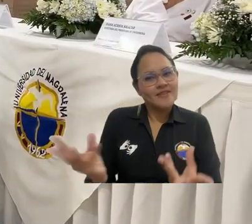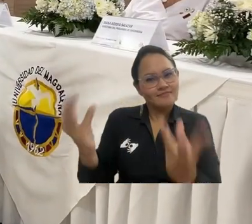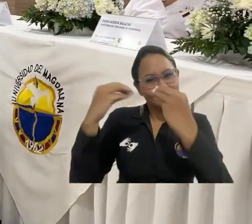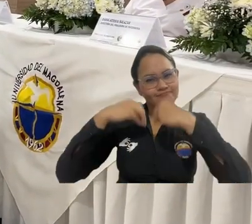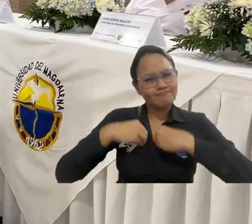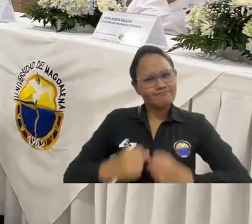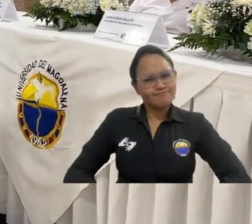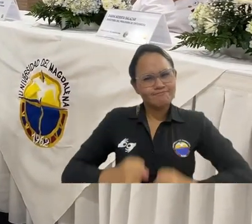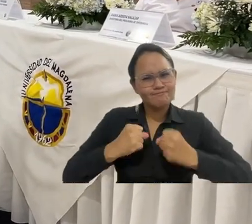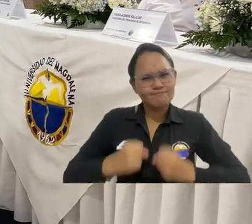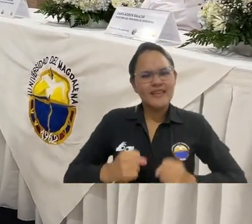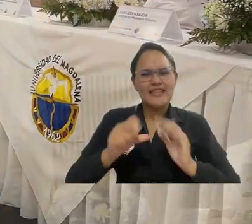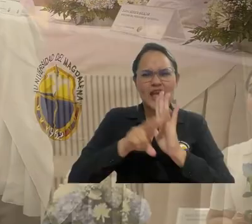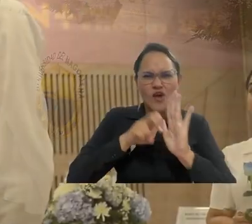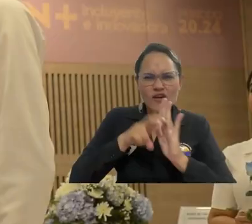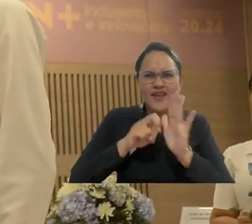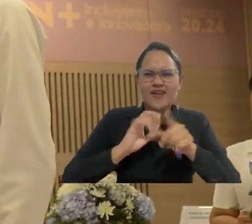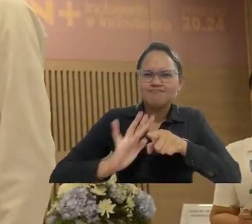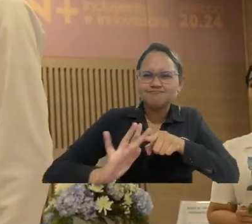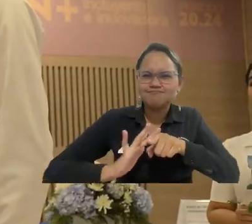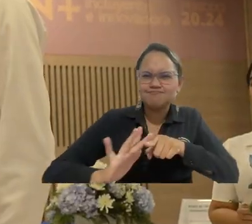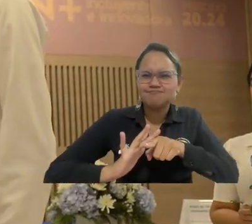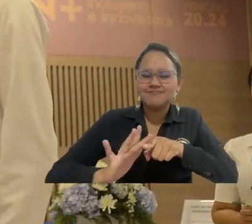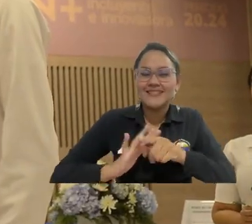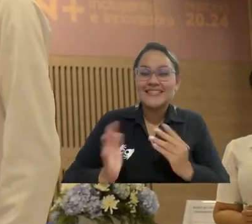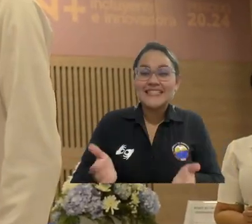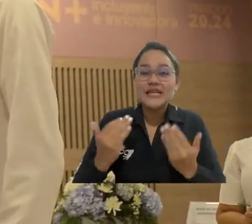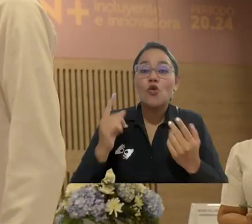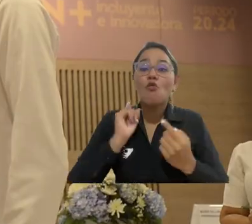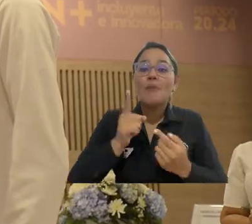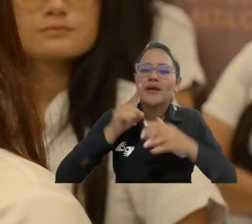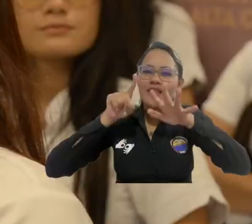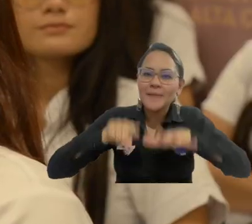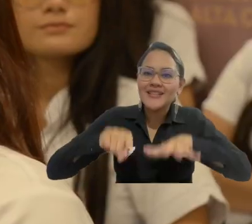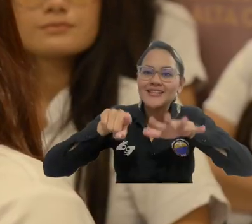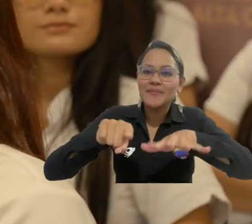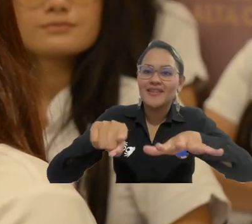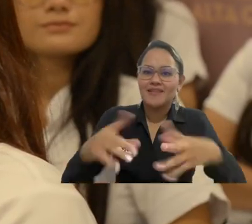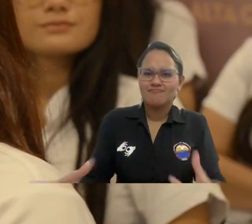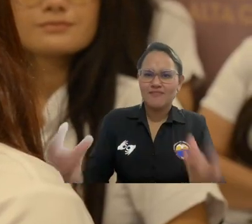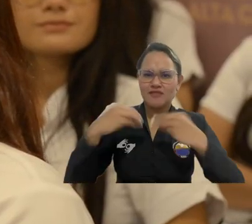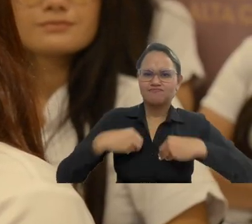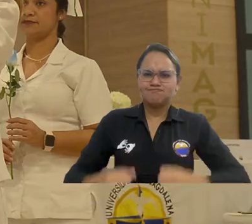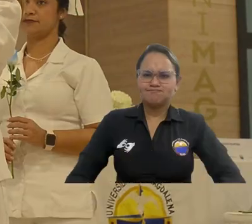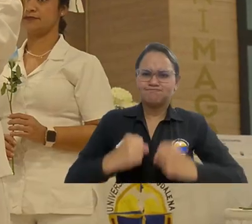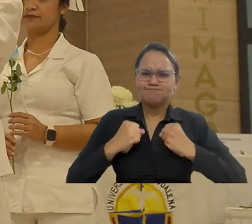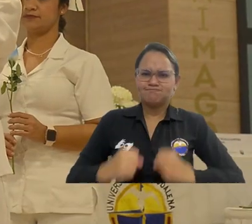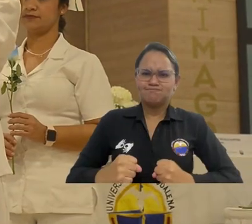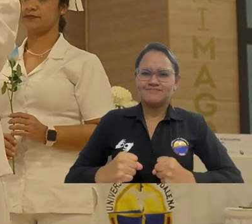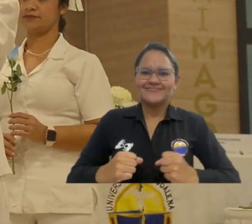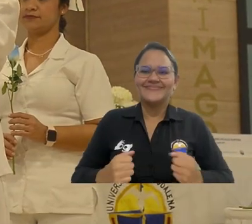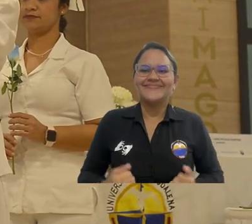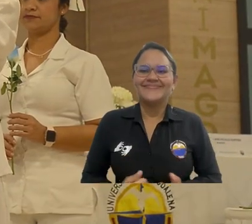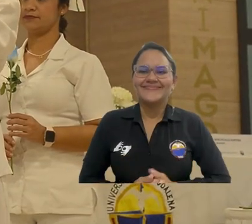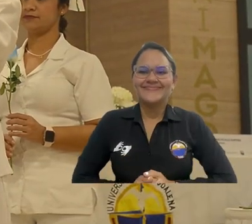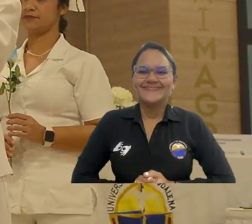los fundamentos, ya sea teóricos y prácticos, porque a medida que ha pasado todos los semestres, me siento bastante